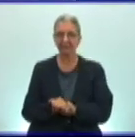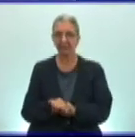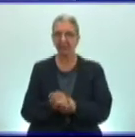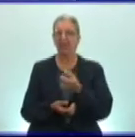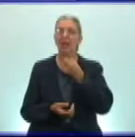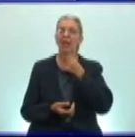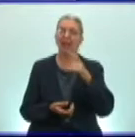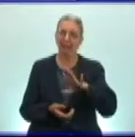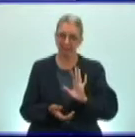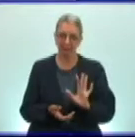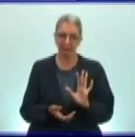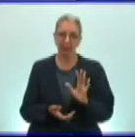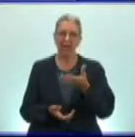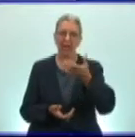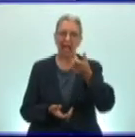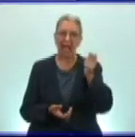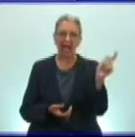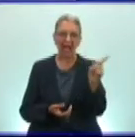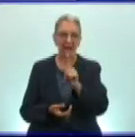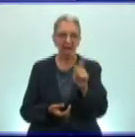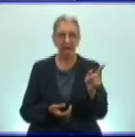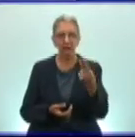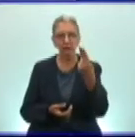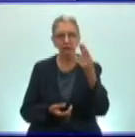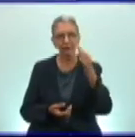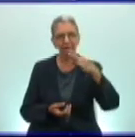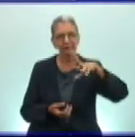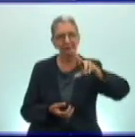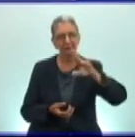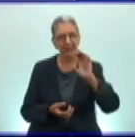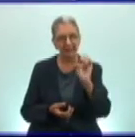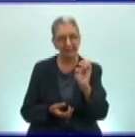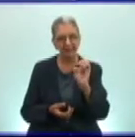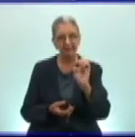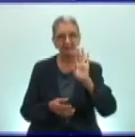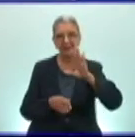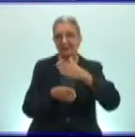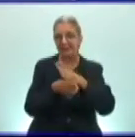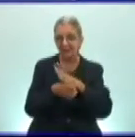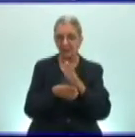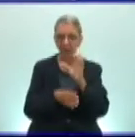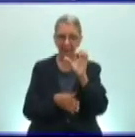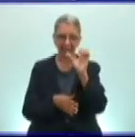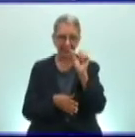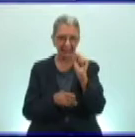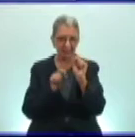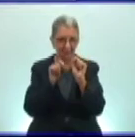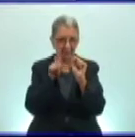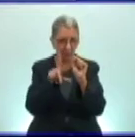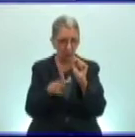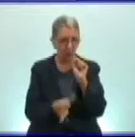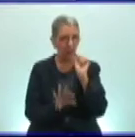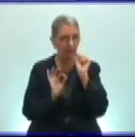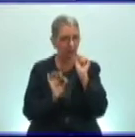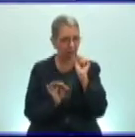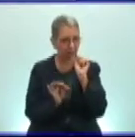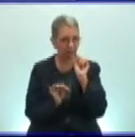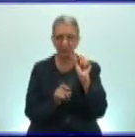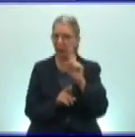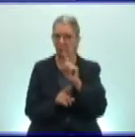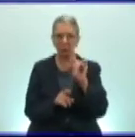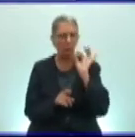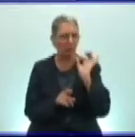En este caso está el elemento químico azufre, que su símbolo es S. Fíjense que el símbolo no